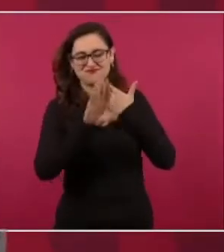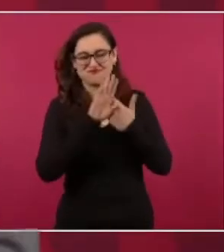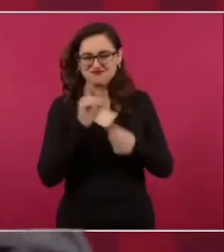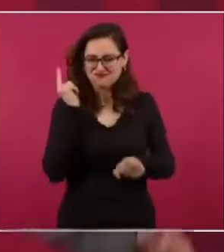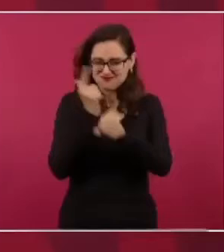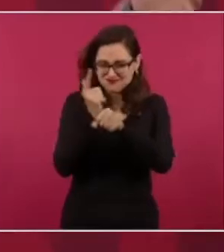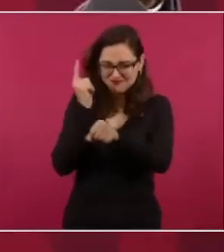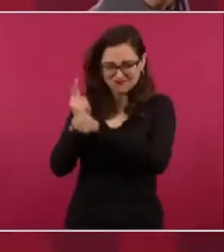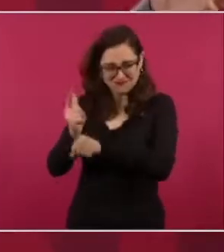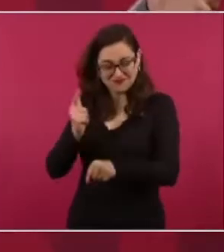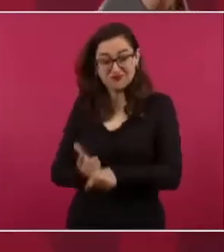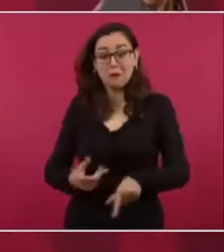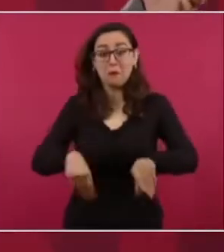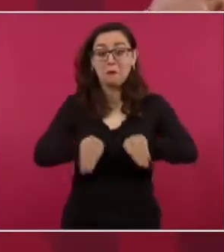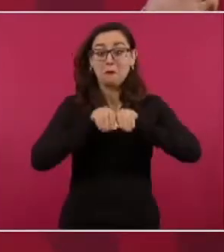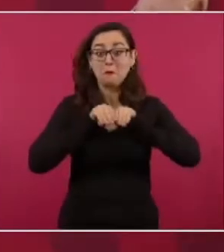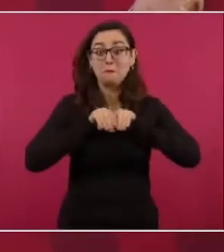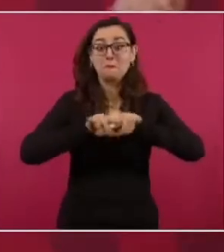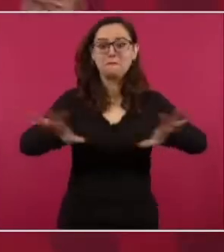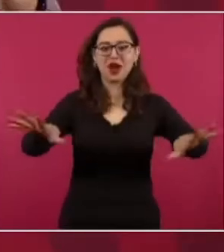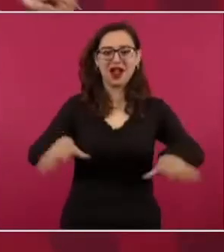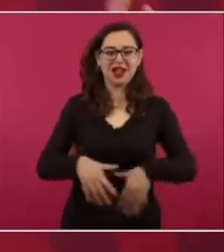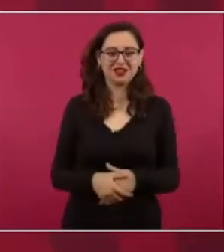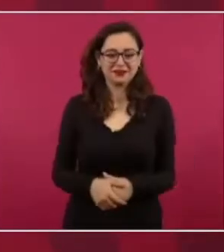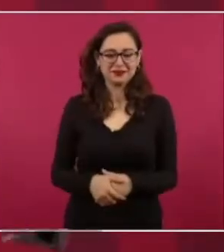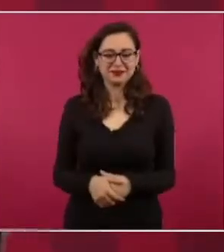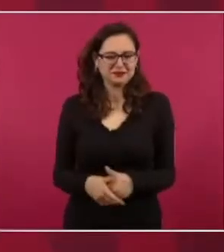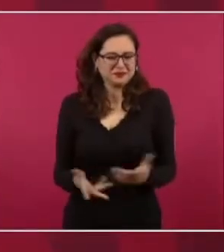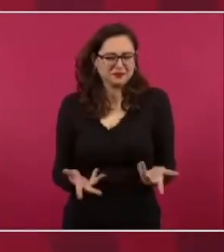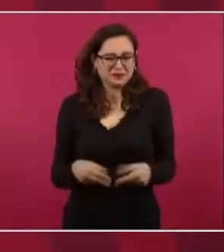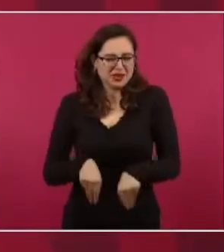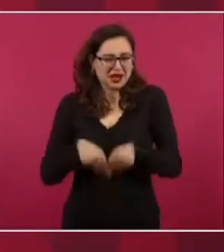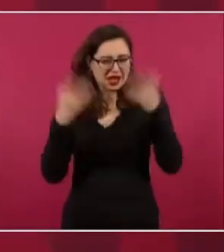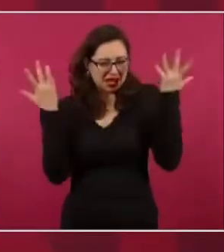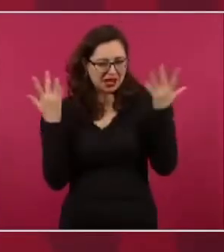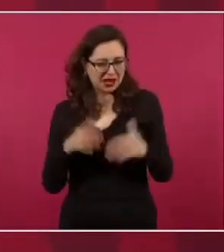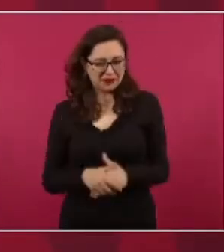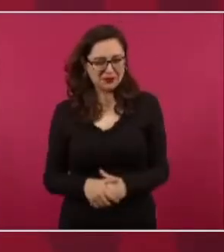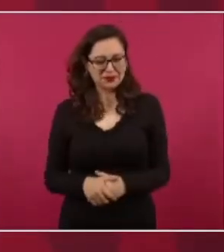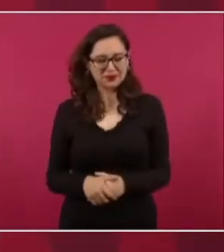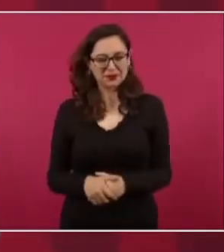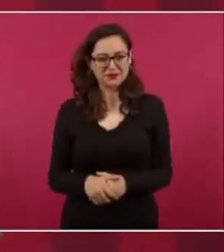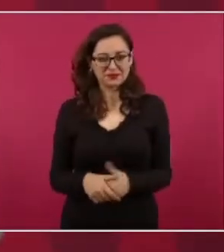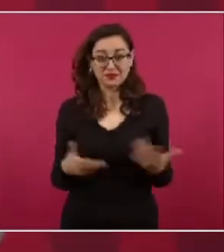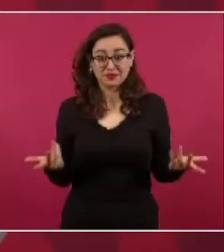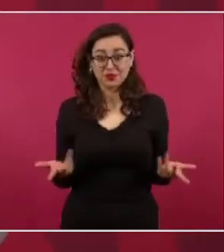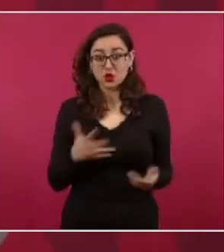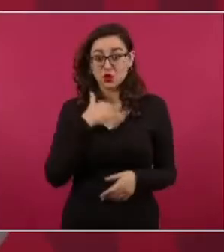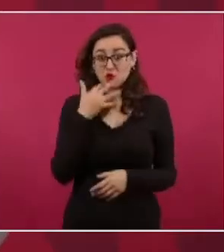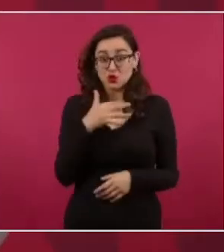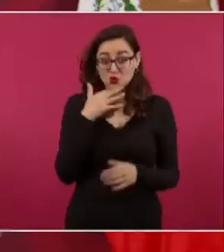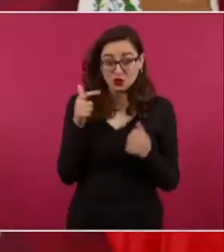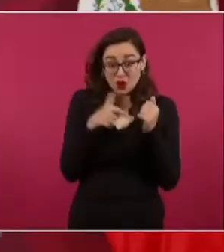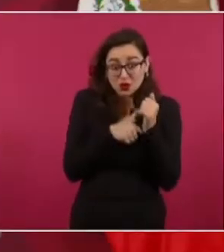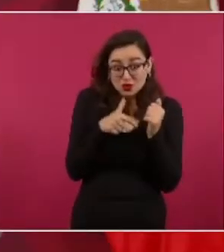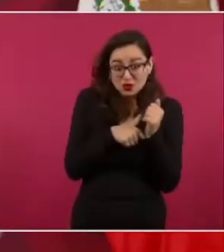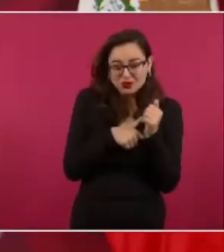que saldrían, porque hay cosas que no se pueden esconder.